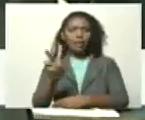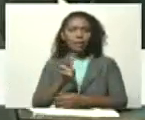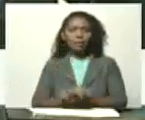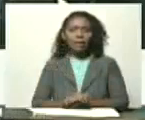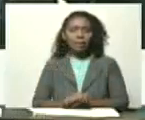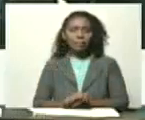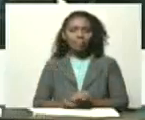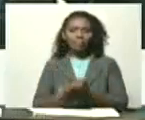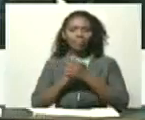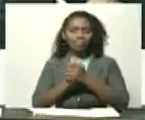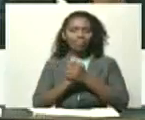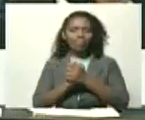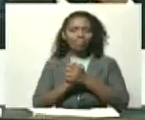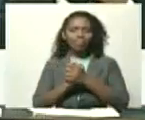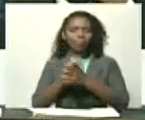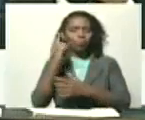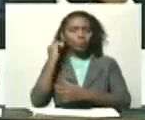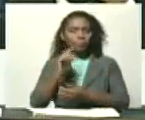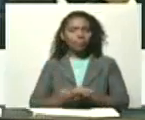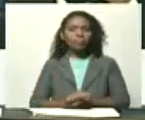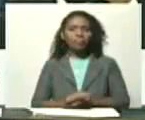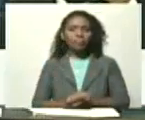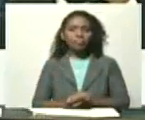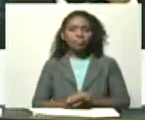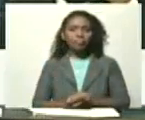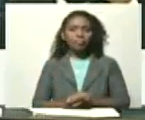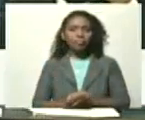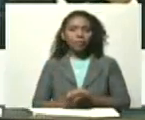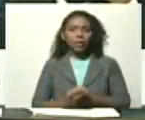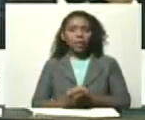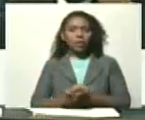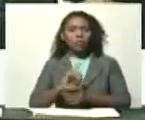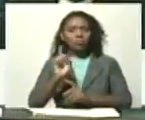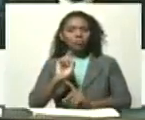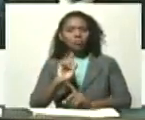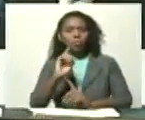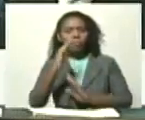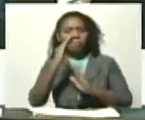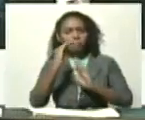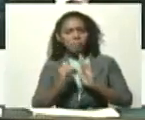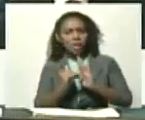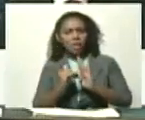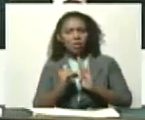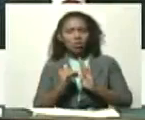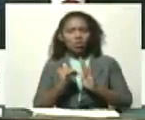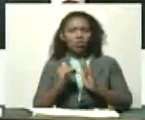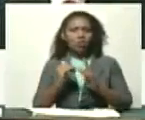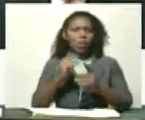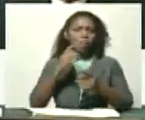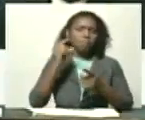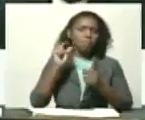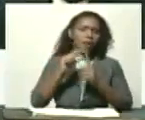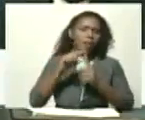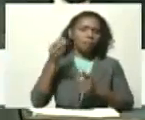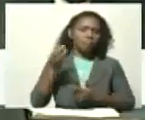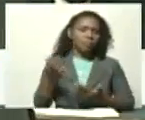la compatriota Vanessa Montero, no es menos cierto que además de ello hay